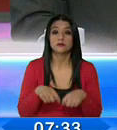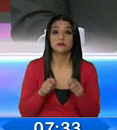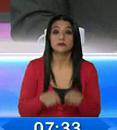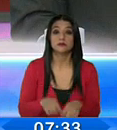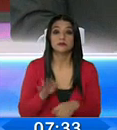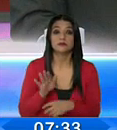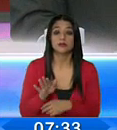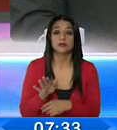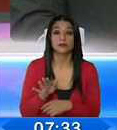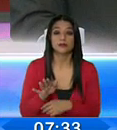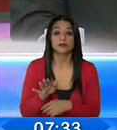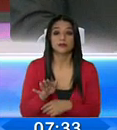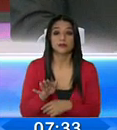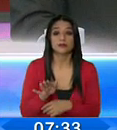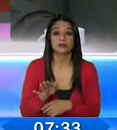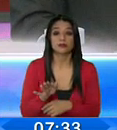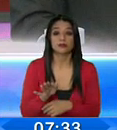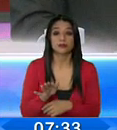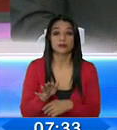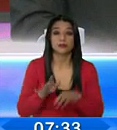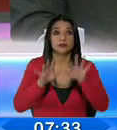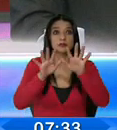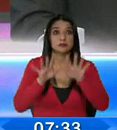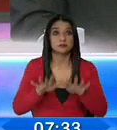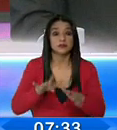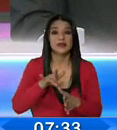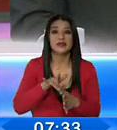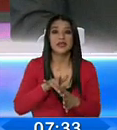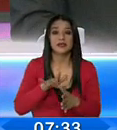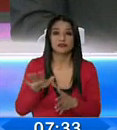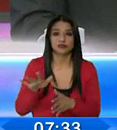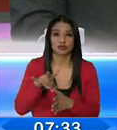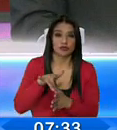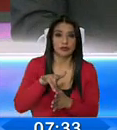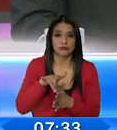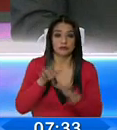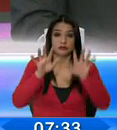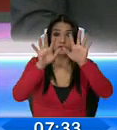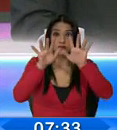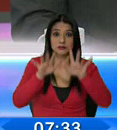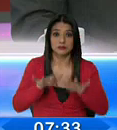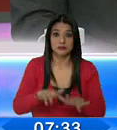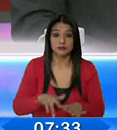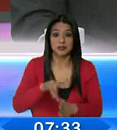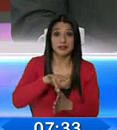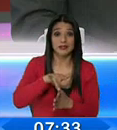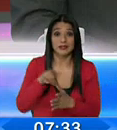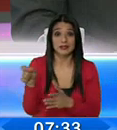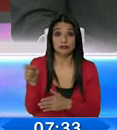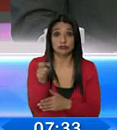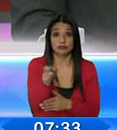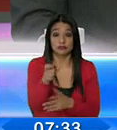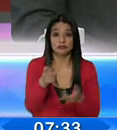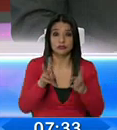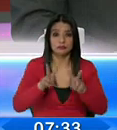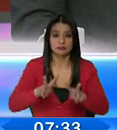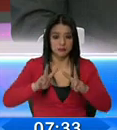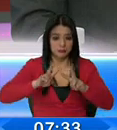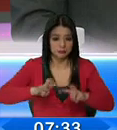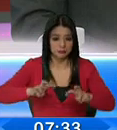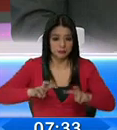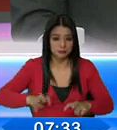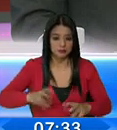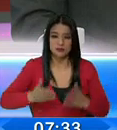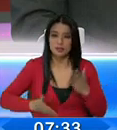realizados en la Secretaría de Riesgo. En la Secretaría de Riesgo hemos determinado también un indicio